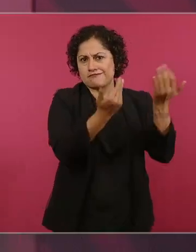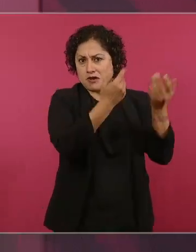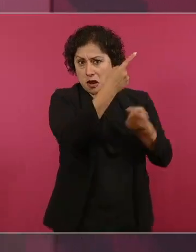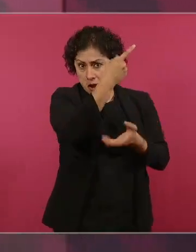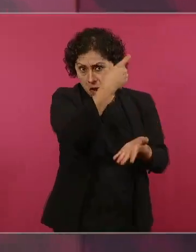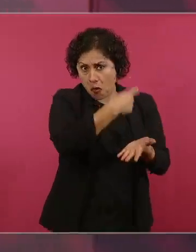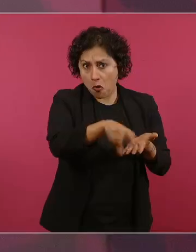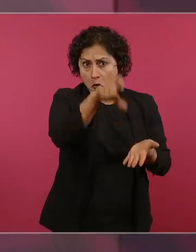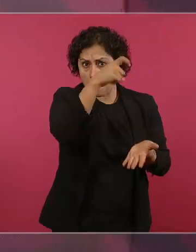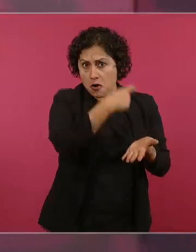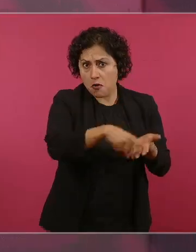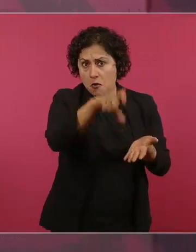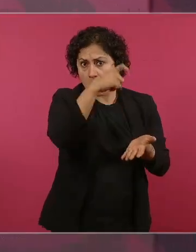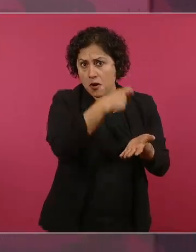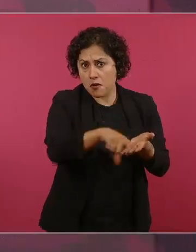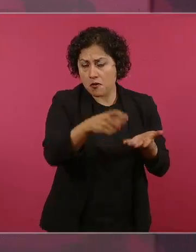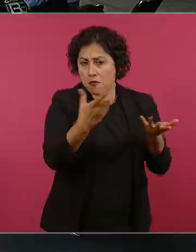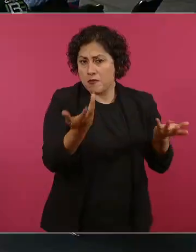y se producen